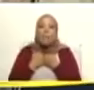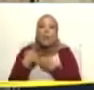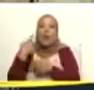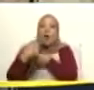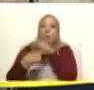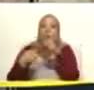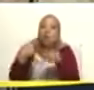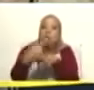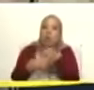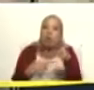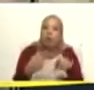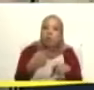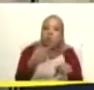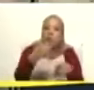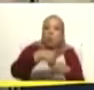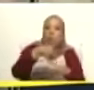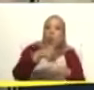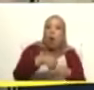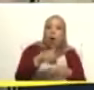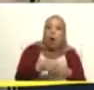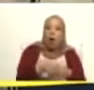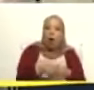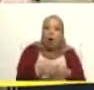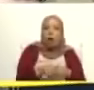que se ha hecho...